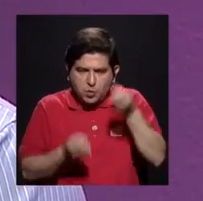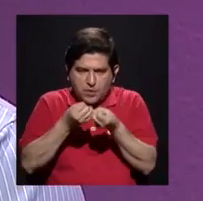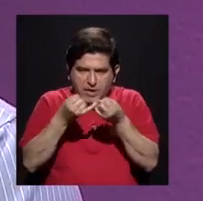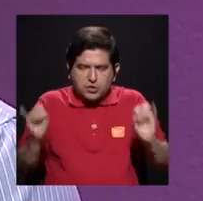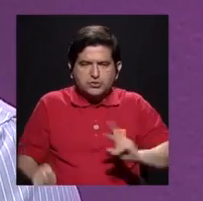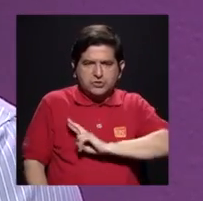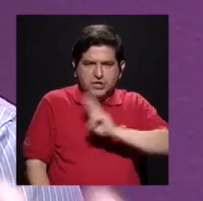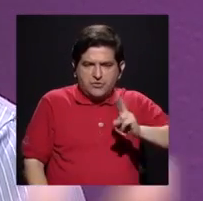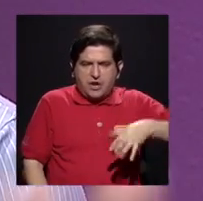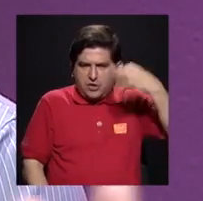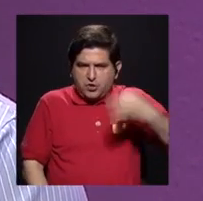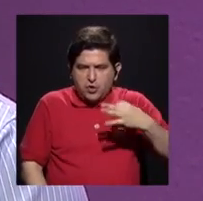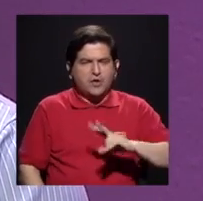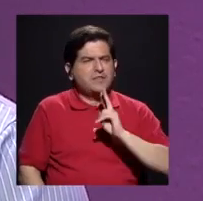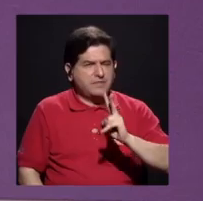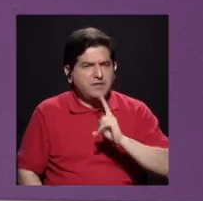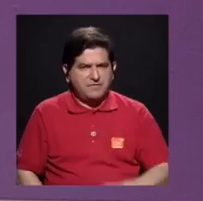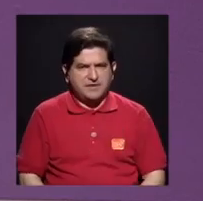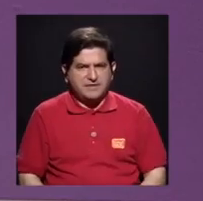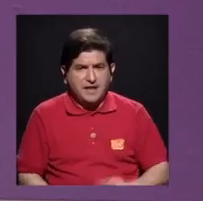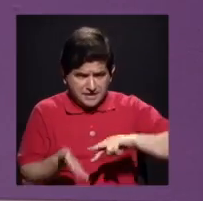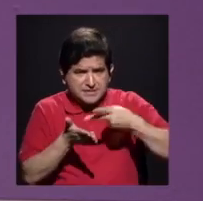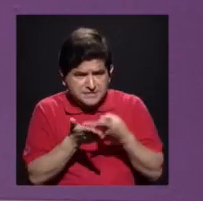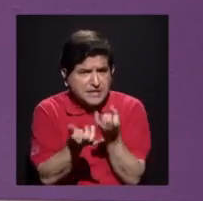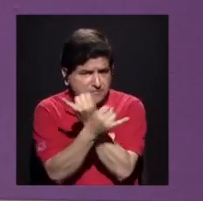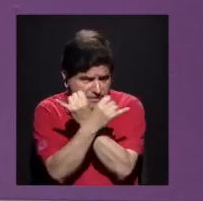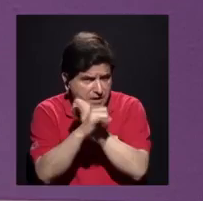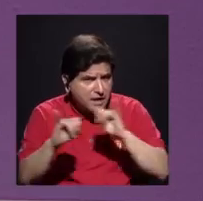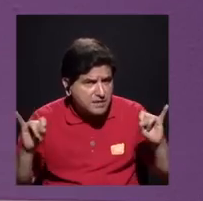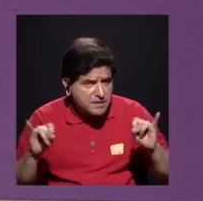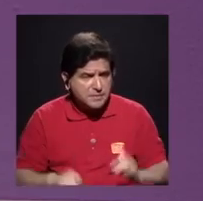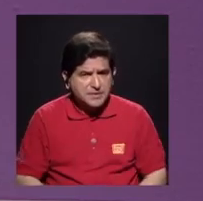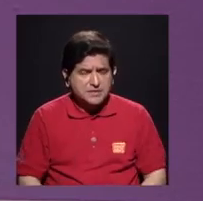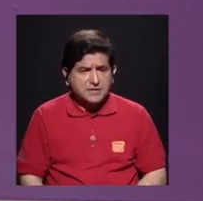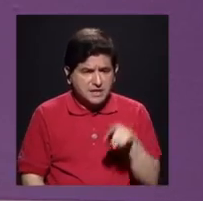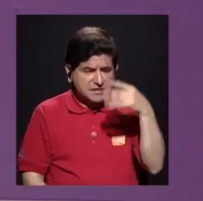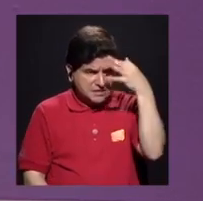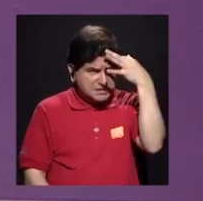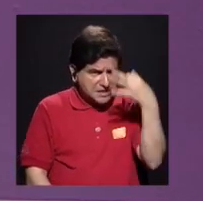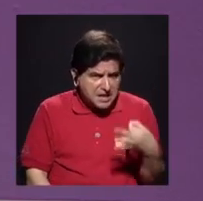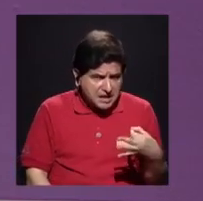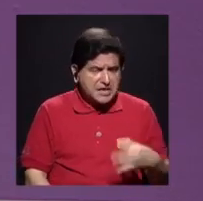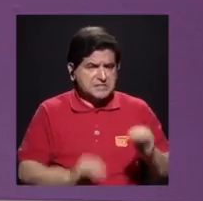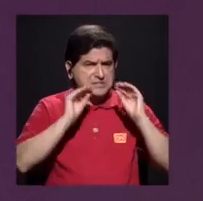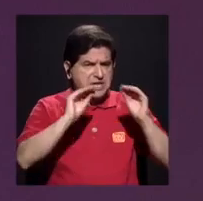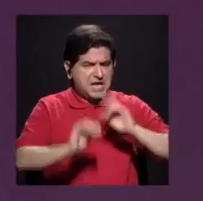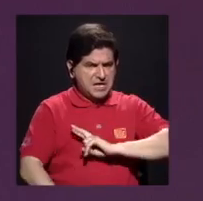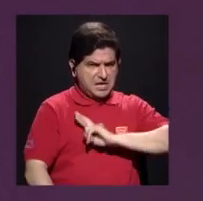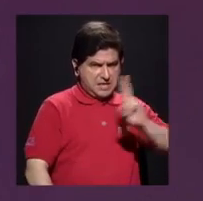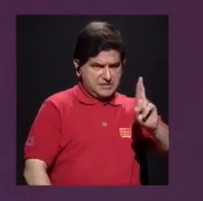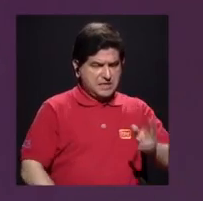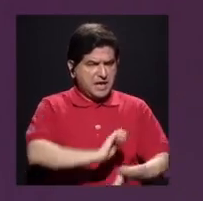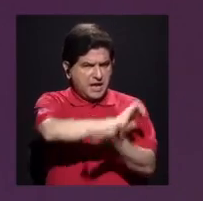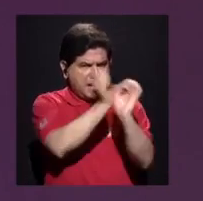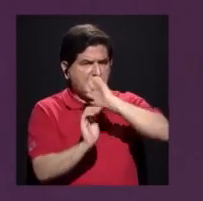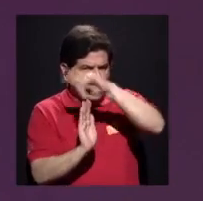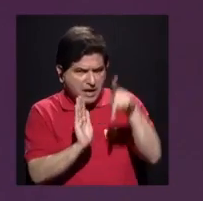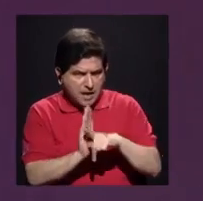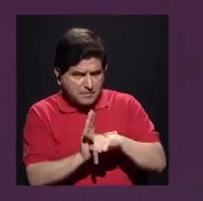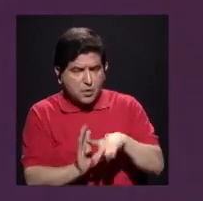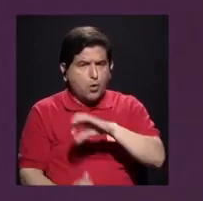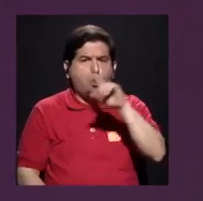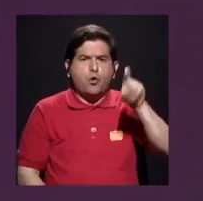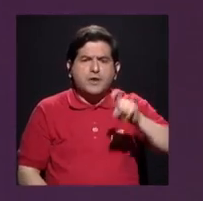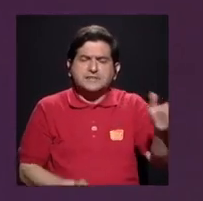realmente si nos garantiza la independencia de los credos y dogmas religiosos el cambio constitucional o